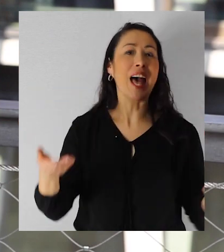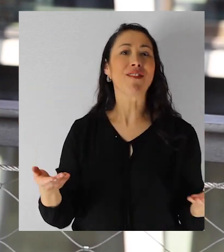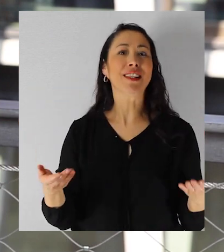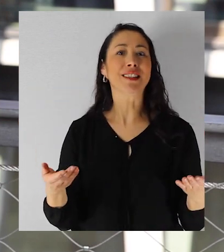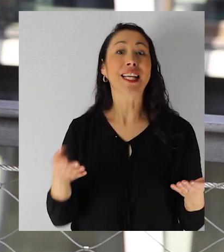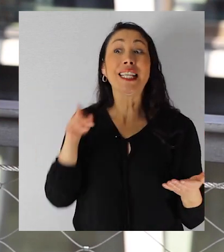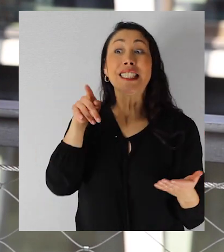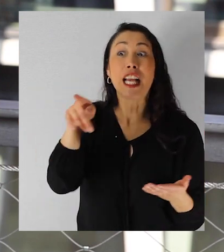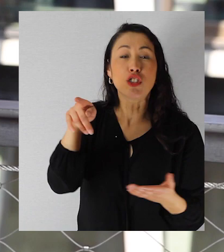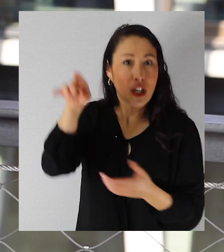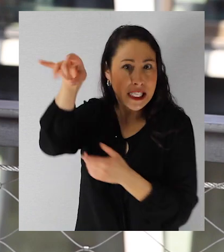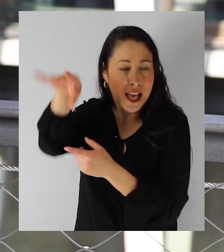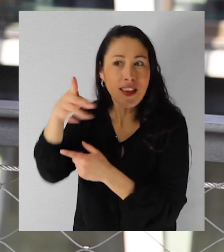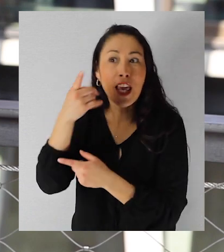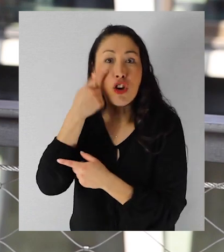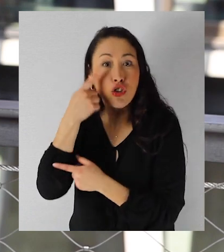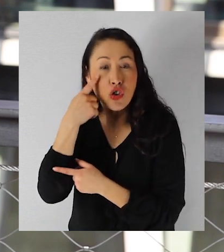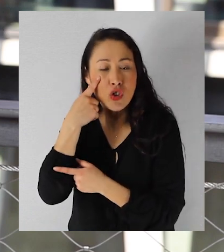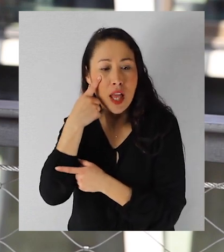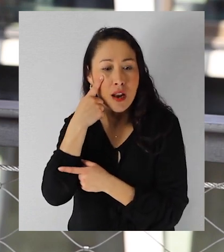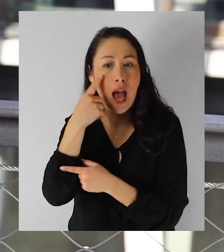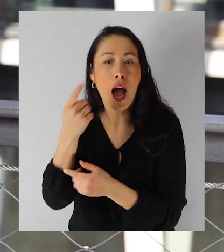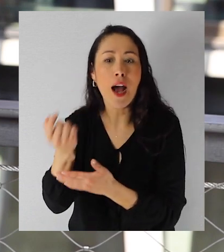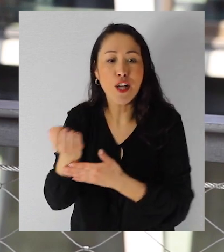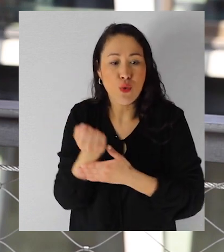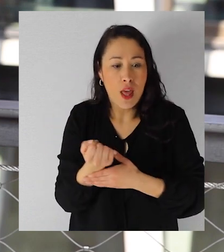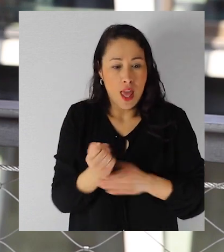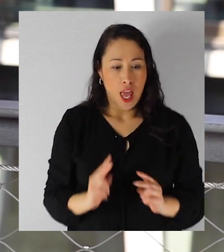personas que les va a permitir que lo que vayan a construir